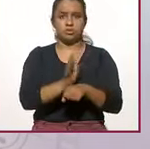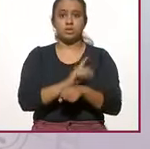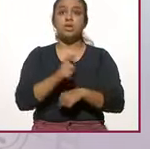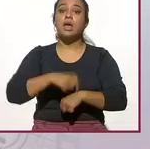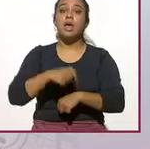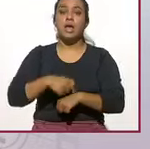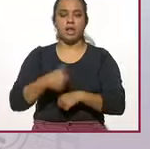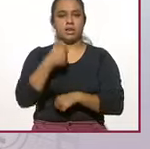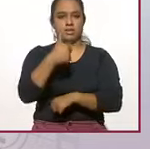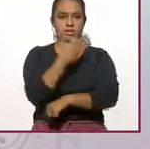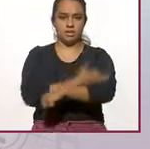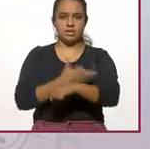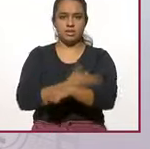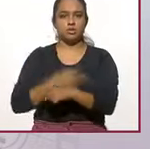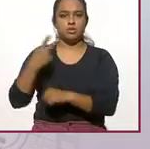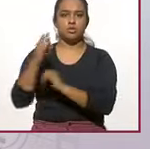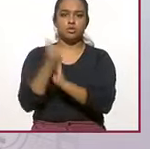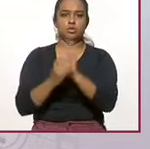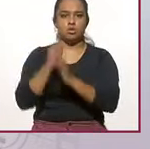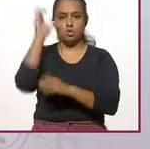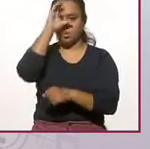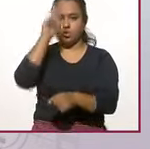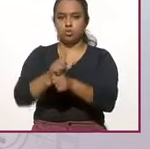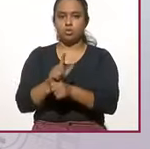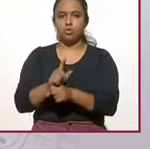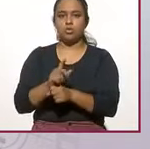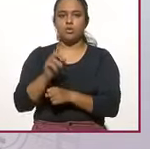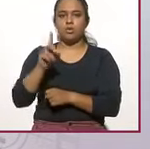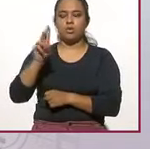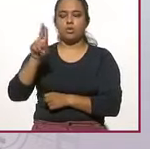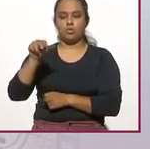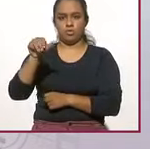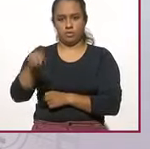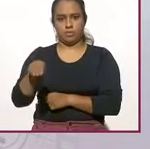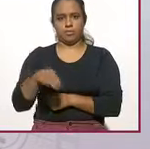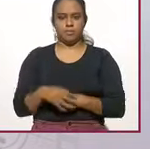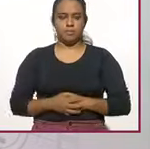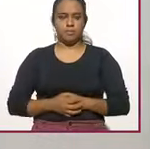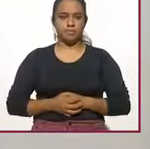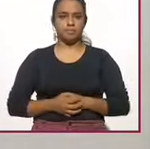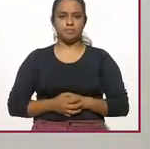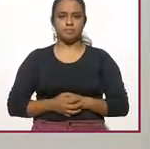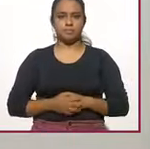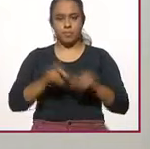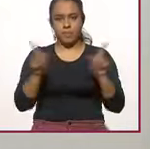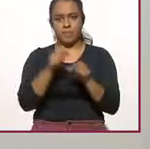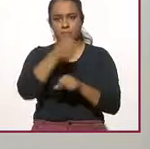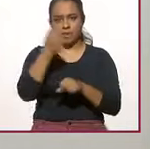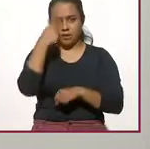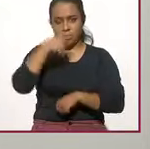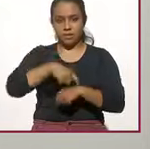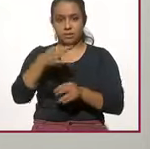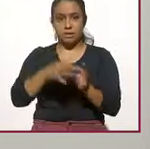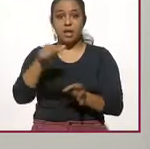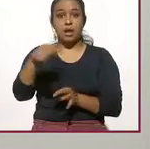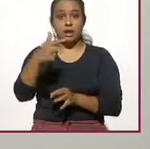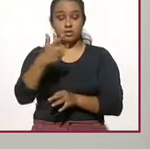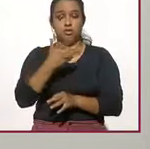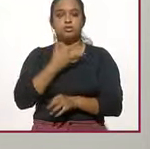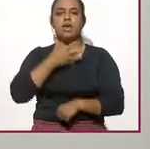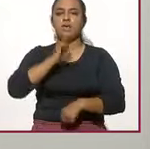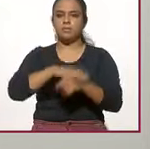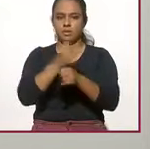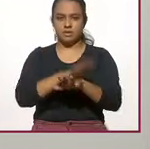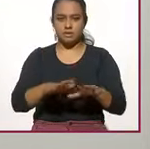cita a las 6 de la tarde en el canal de YouTube Cultura en Directo UNAM. Es todo en Cada Hora en la Hora. A las 12 del día,